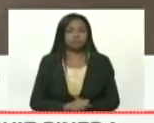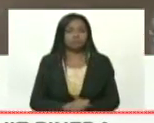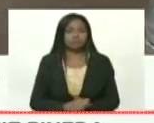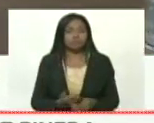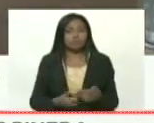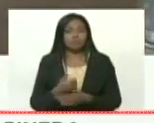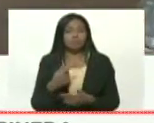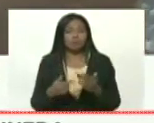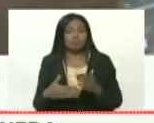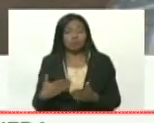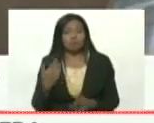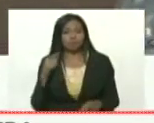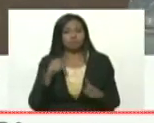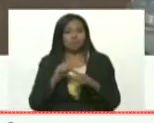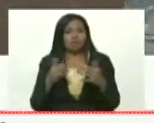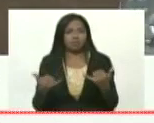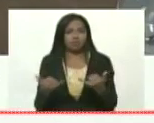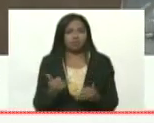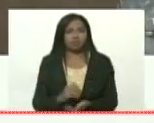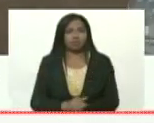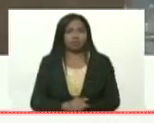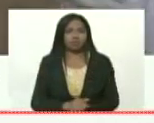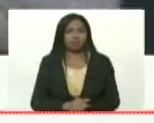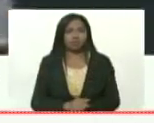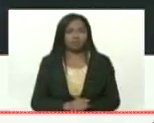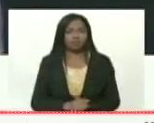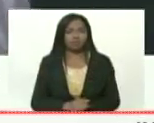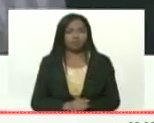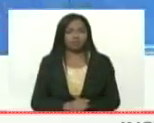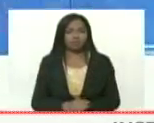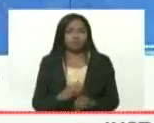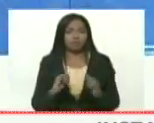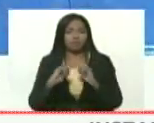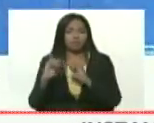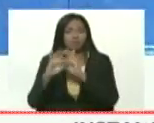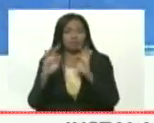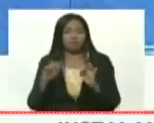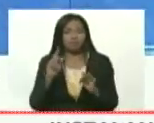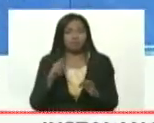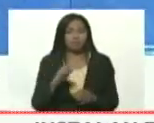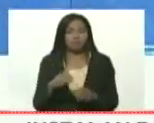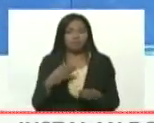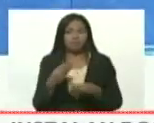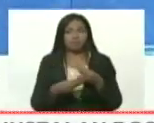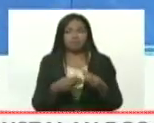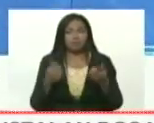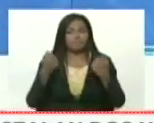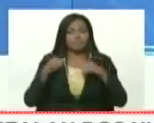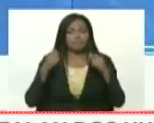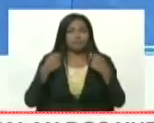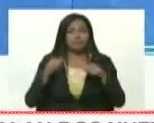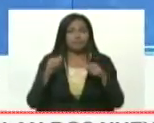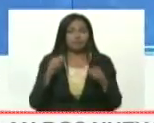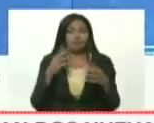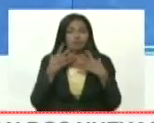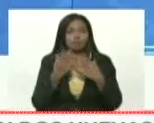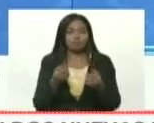Además, porque hemos llegado a un concepto totalmente práctico,